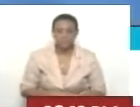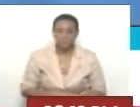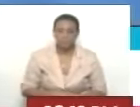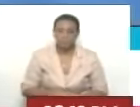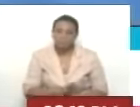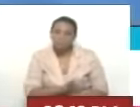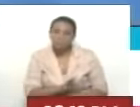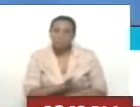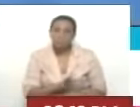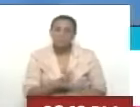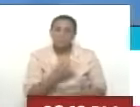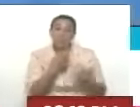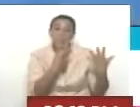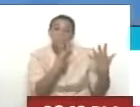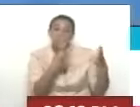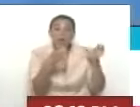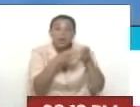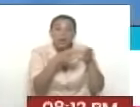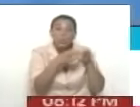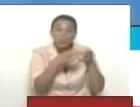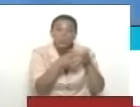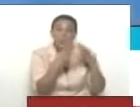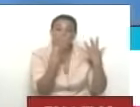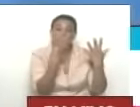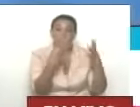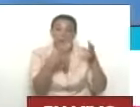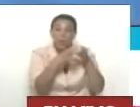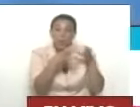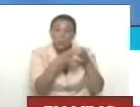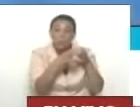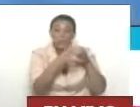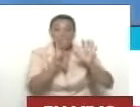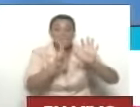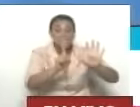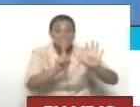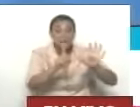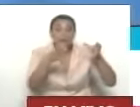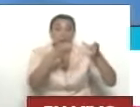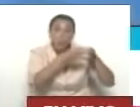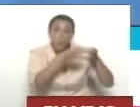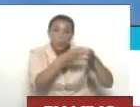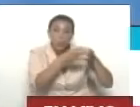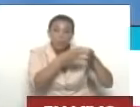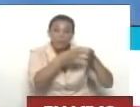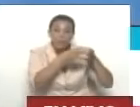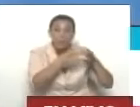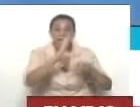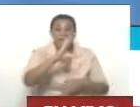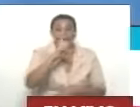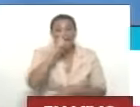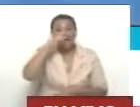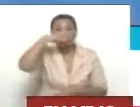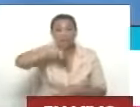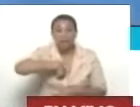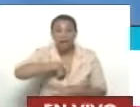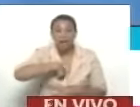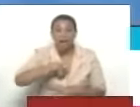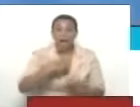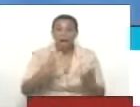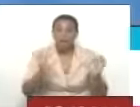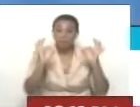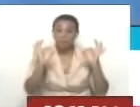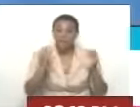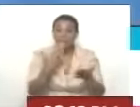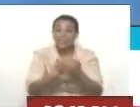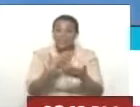Se dieron más de 9 reuniones, 6 reuniones en Qatar, con los buenos